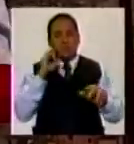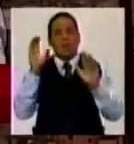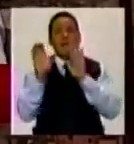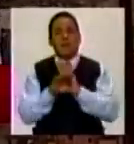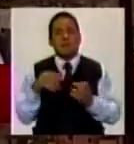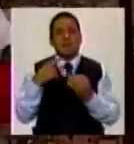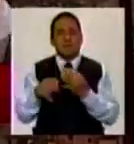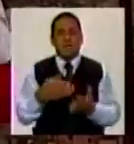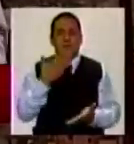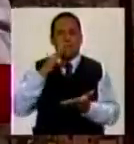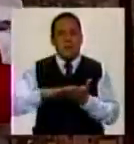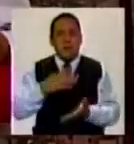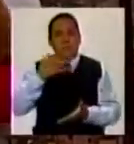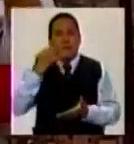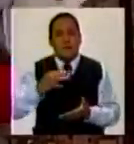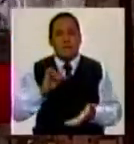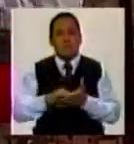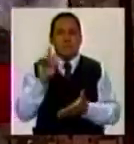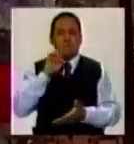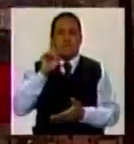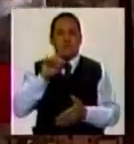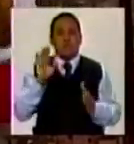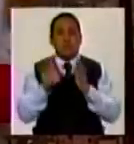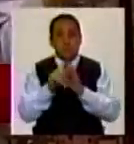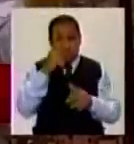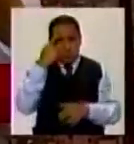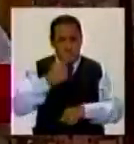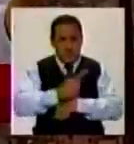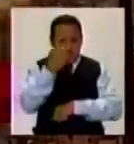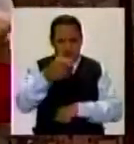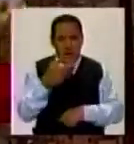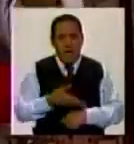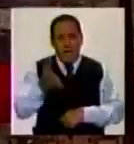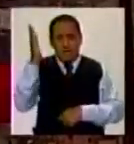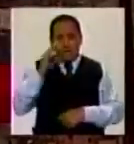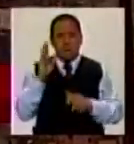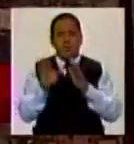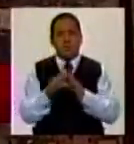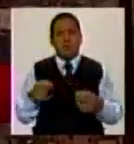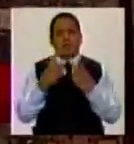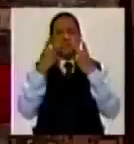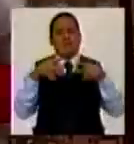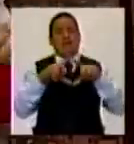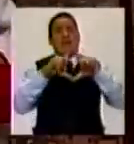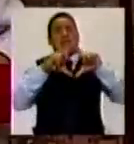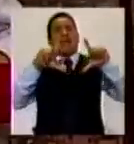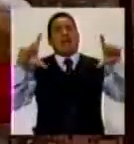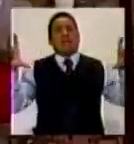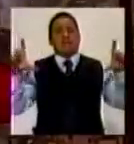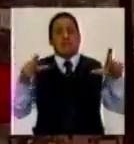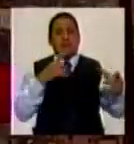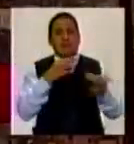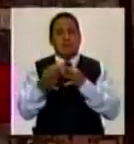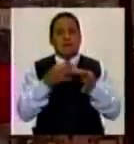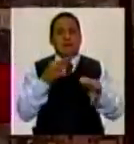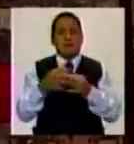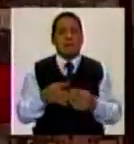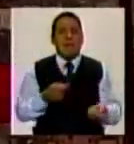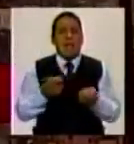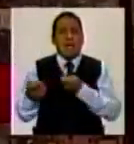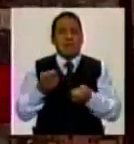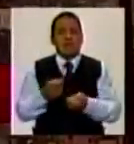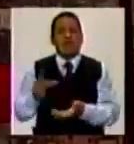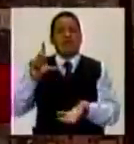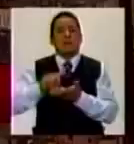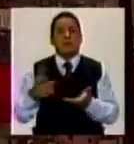medias verdades o de las mentiras. Salgan un día de San Juan en cualquiera de estos días y van a ver un inmenso cartel que dice: la